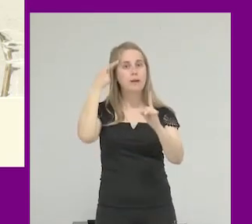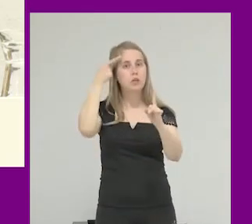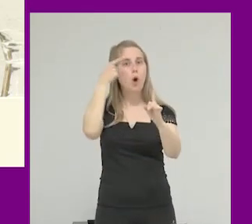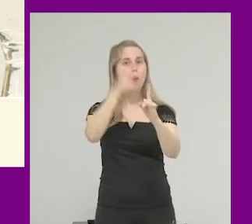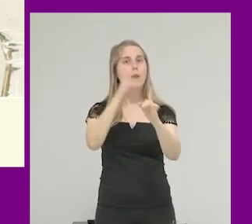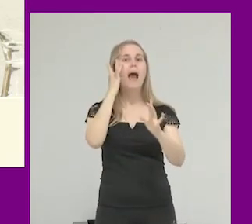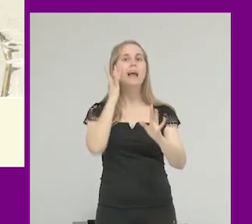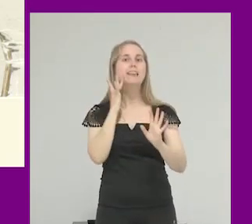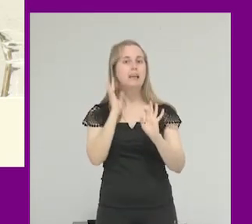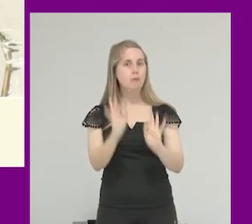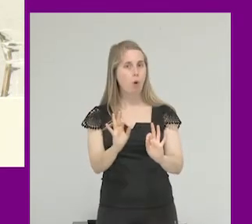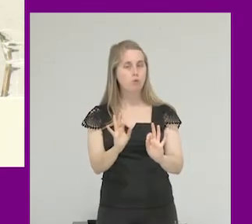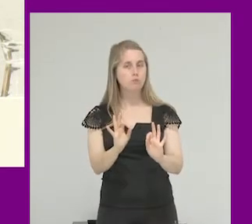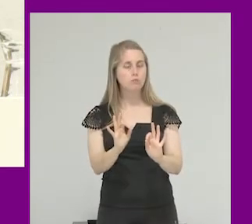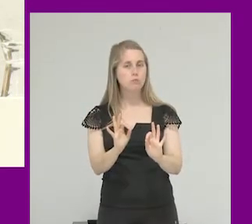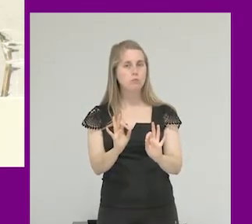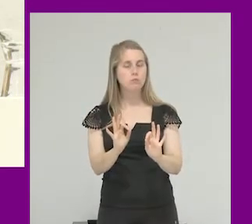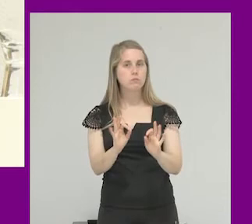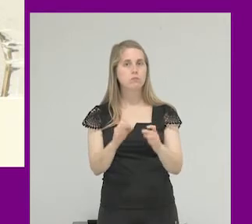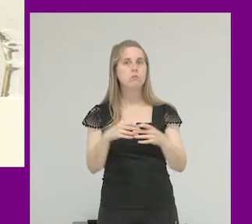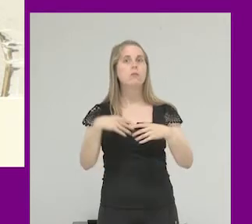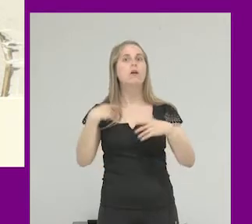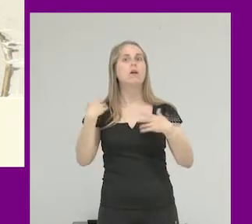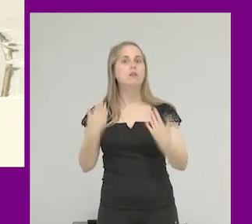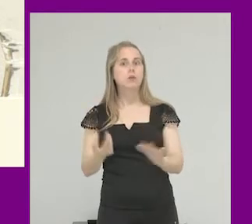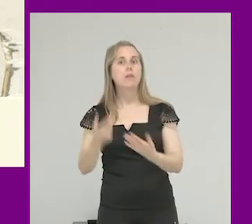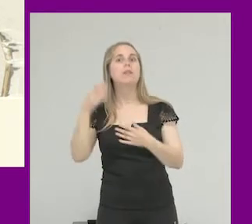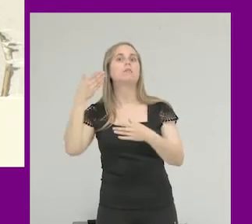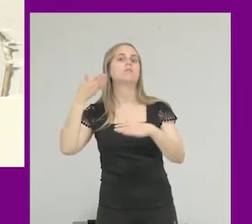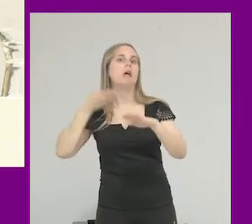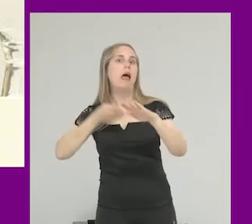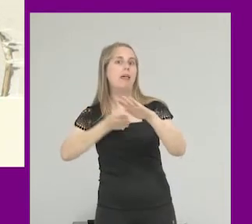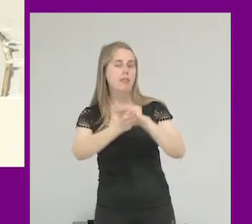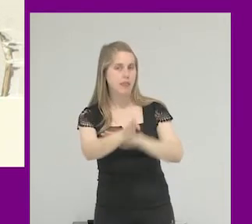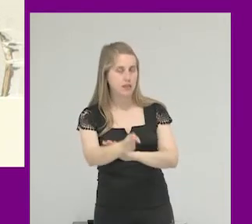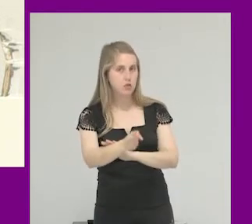eso se hace, la posibilidad de acceso